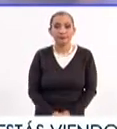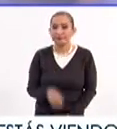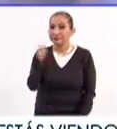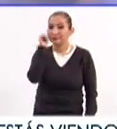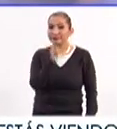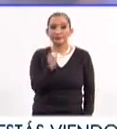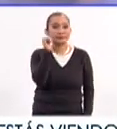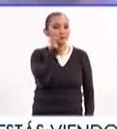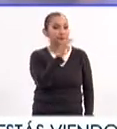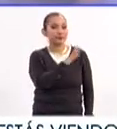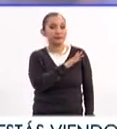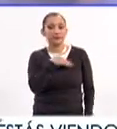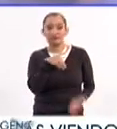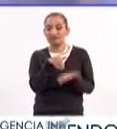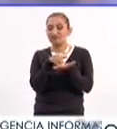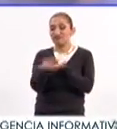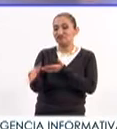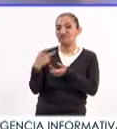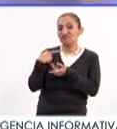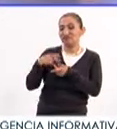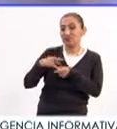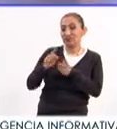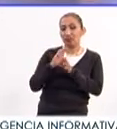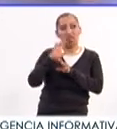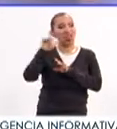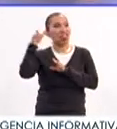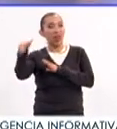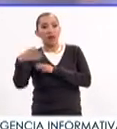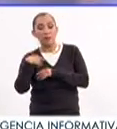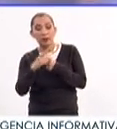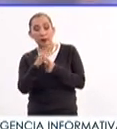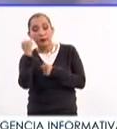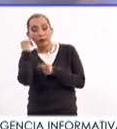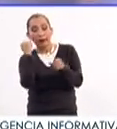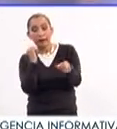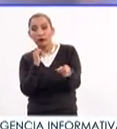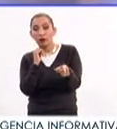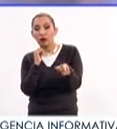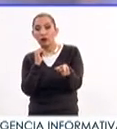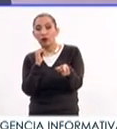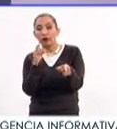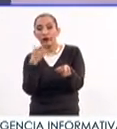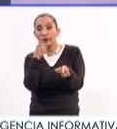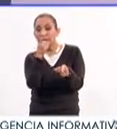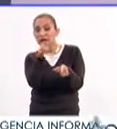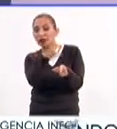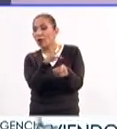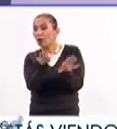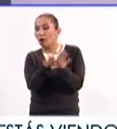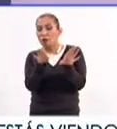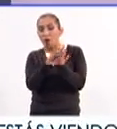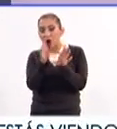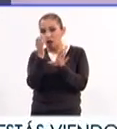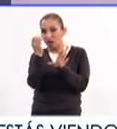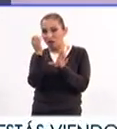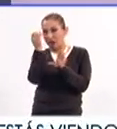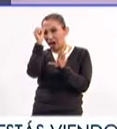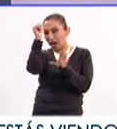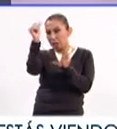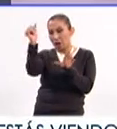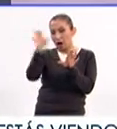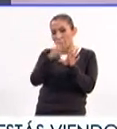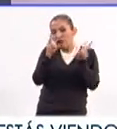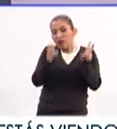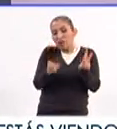hay desplazamiento, siempre que se habla del problema indio, se maneja como de una manera abstracta, como de un